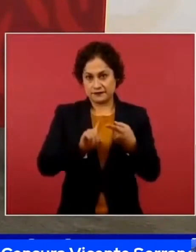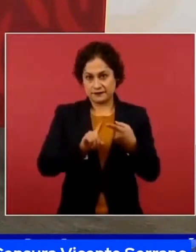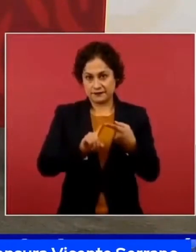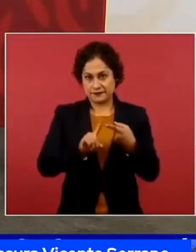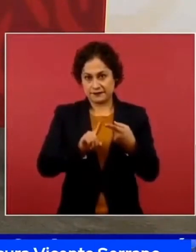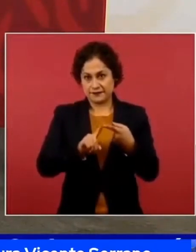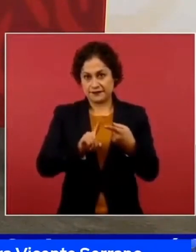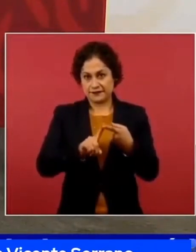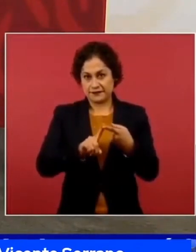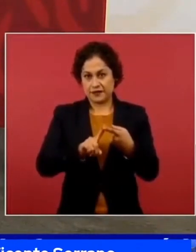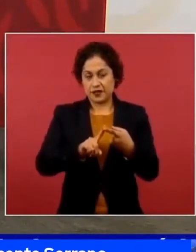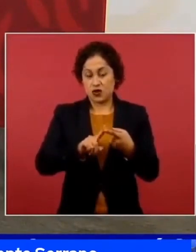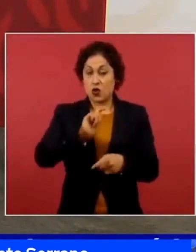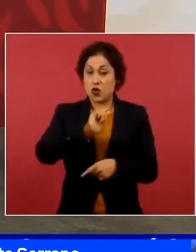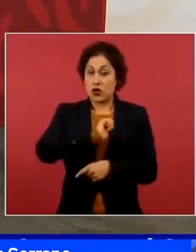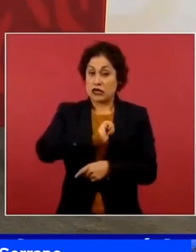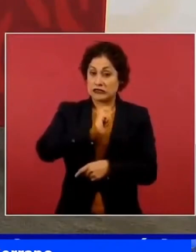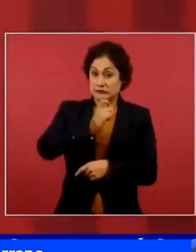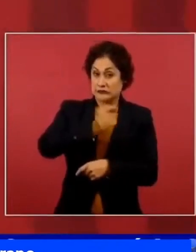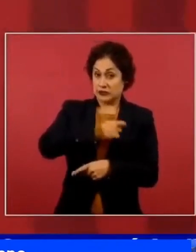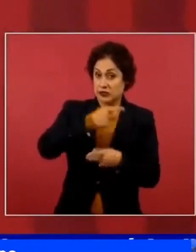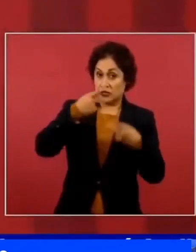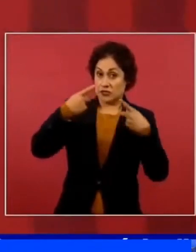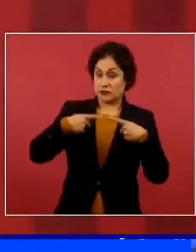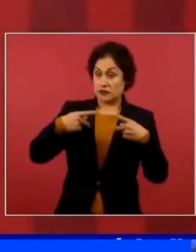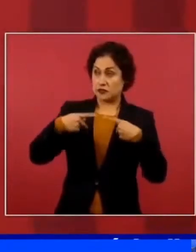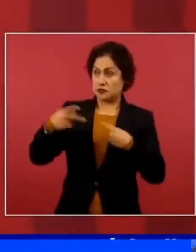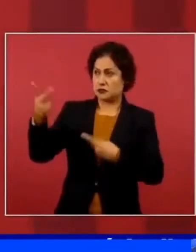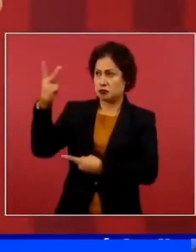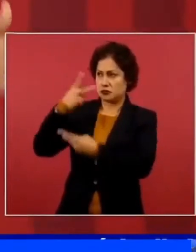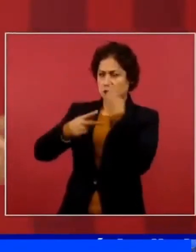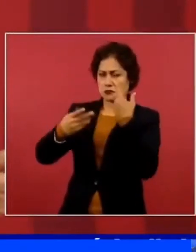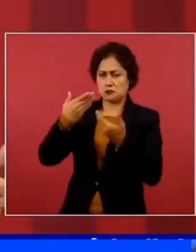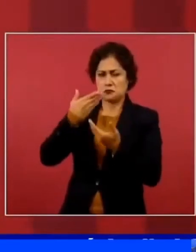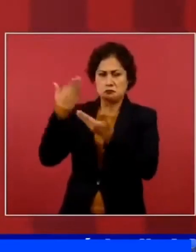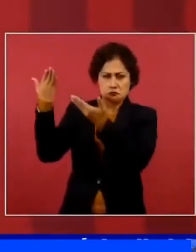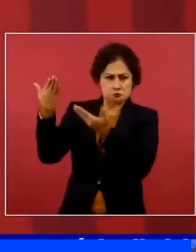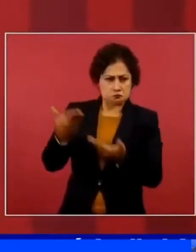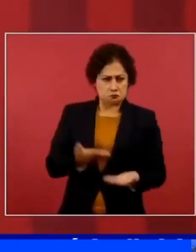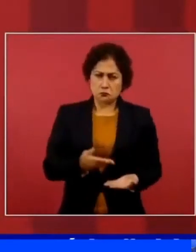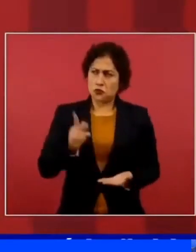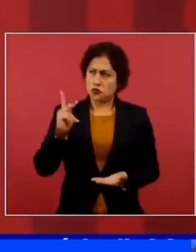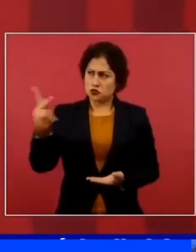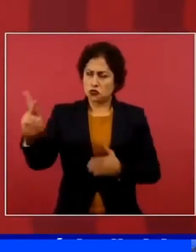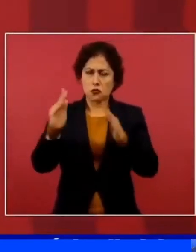no solo son bienvenidos, para los españoles México es su casa.